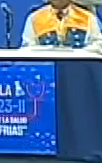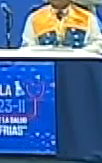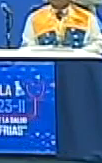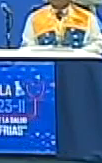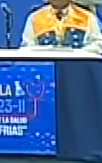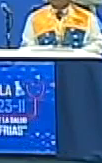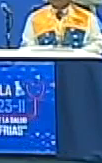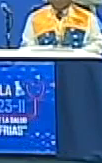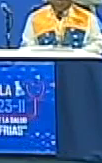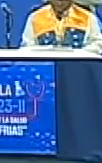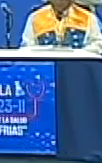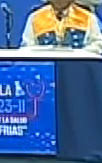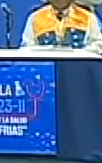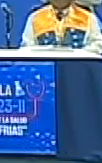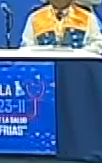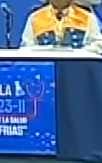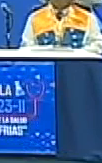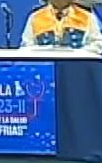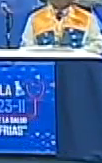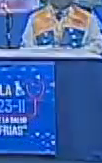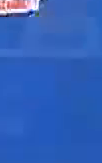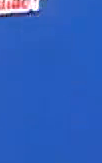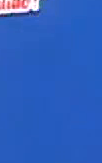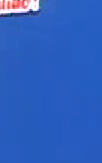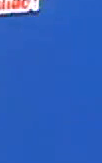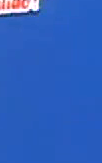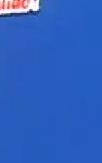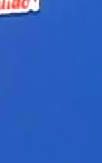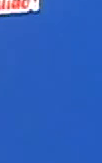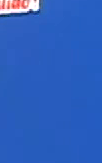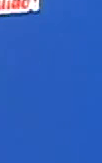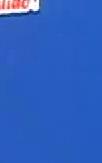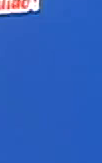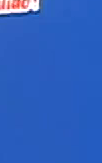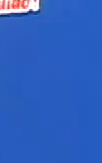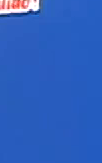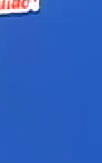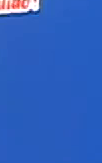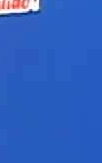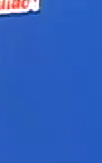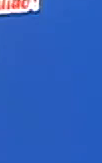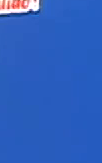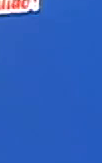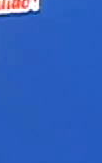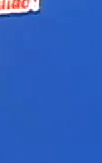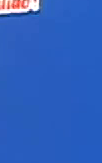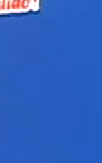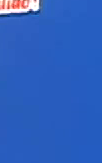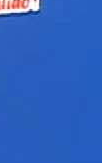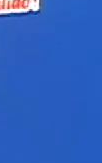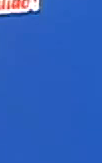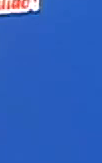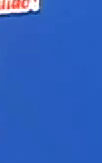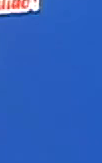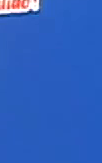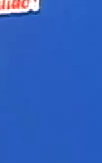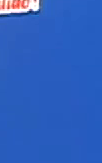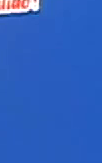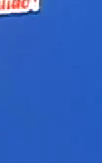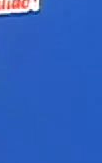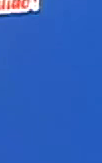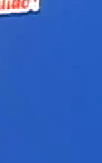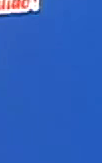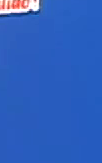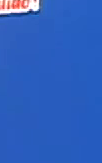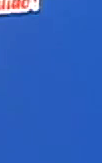el cumplimiento de todos los requisitos académicos exigidos en la Universidad de las Ciencias de la Salud